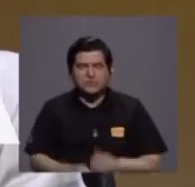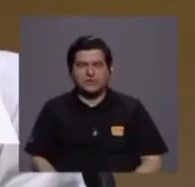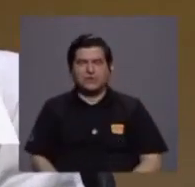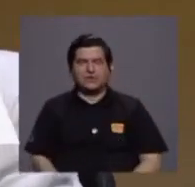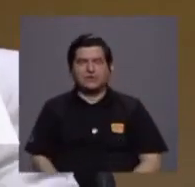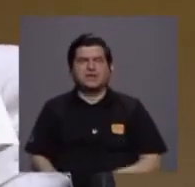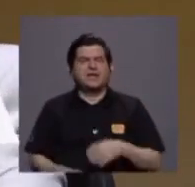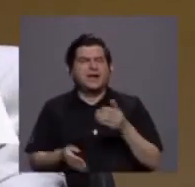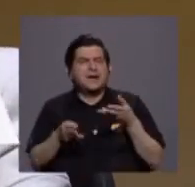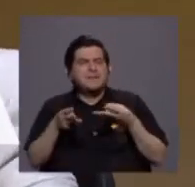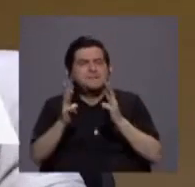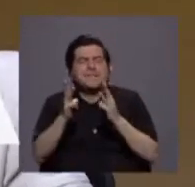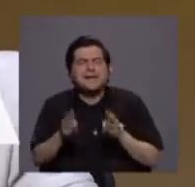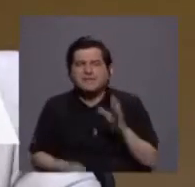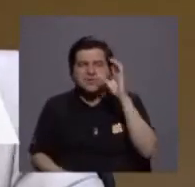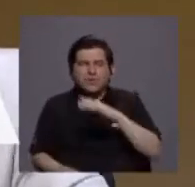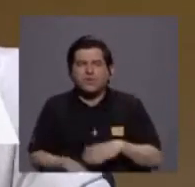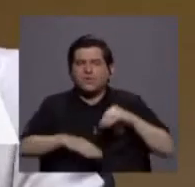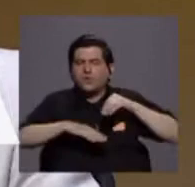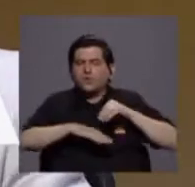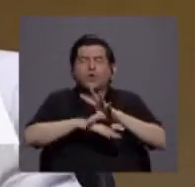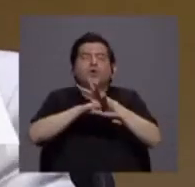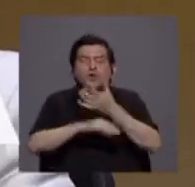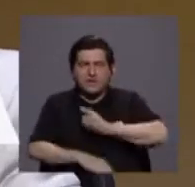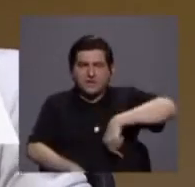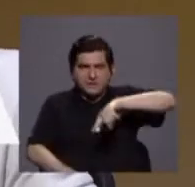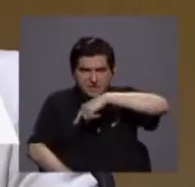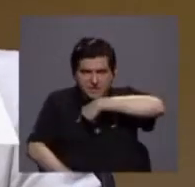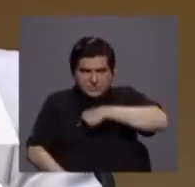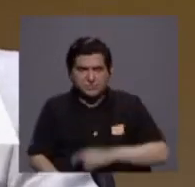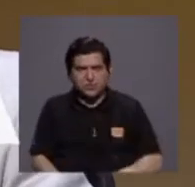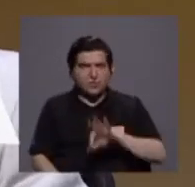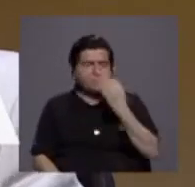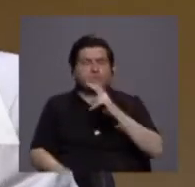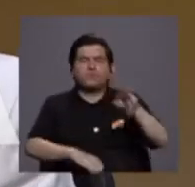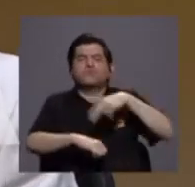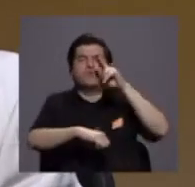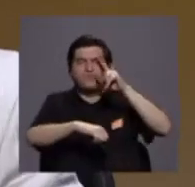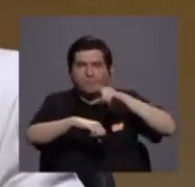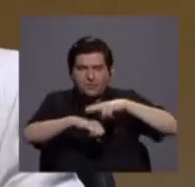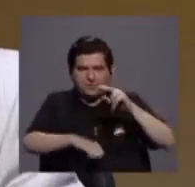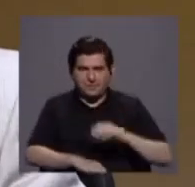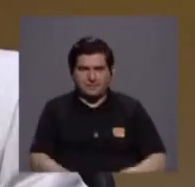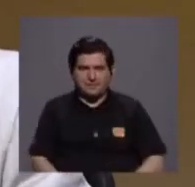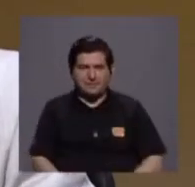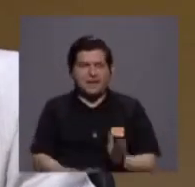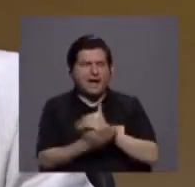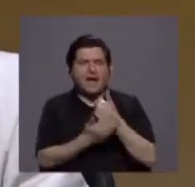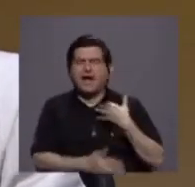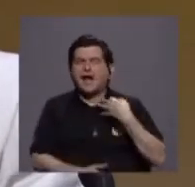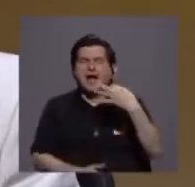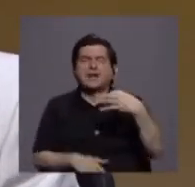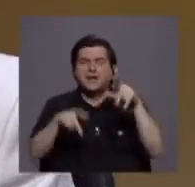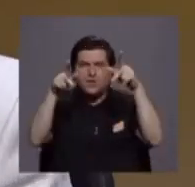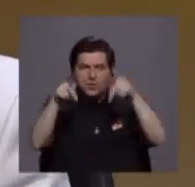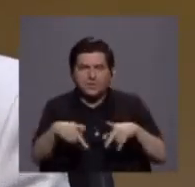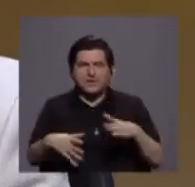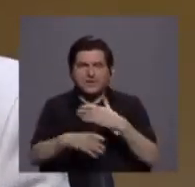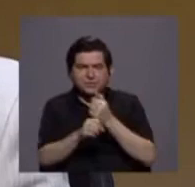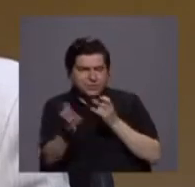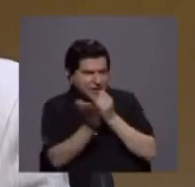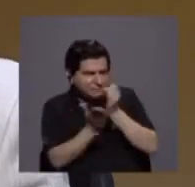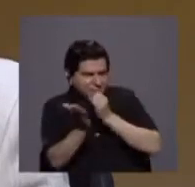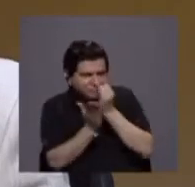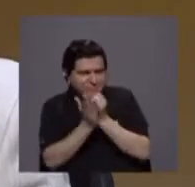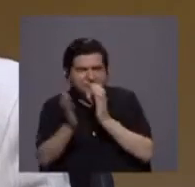es trascender esta orientación que hemos asumido de manera muy natural, algo muy cotidiano a las personas que hacemos